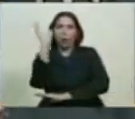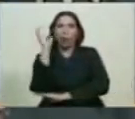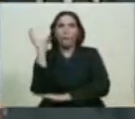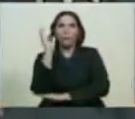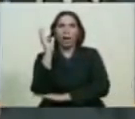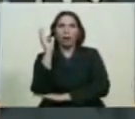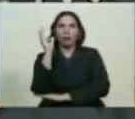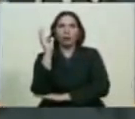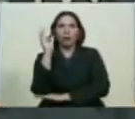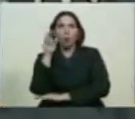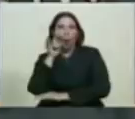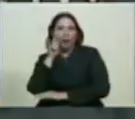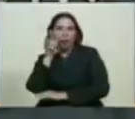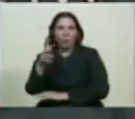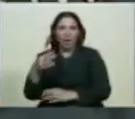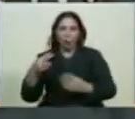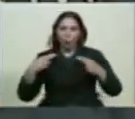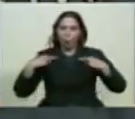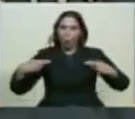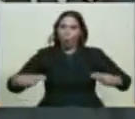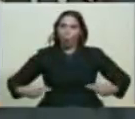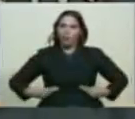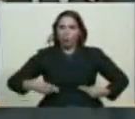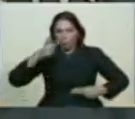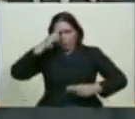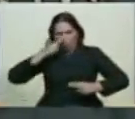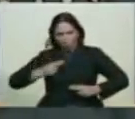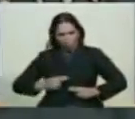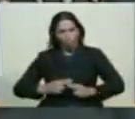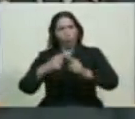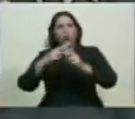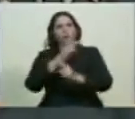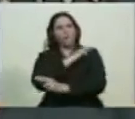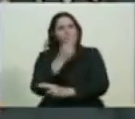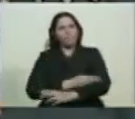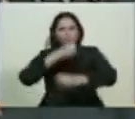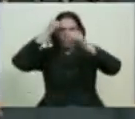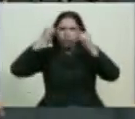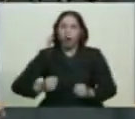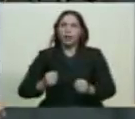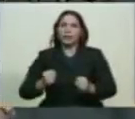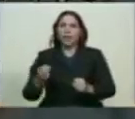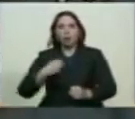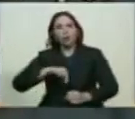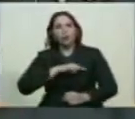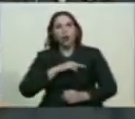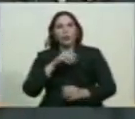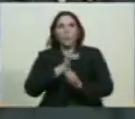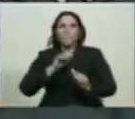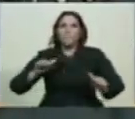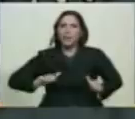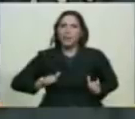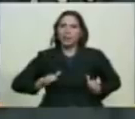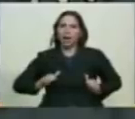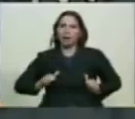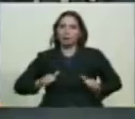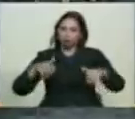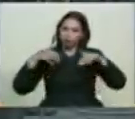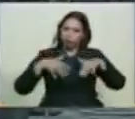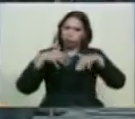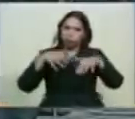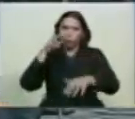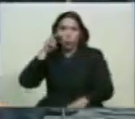cuando ven el uniforme, el honor, la fuerza moral de nuestros militares. También lo he